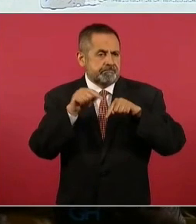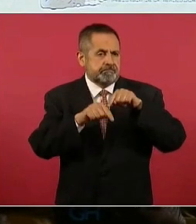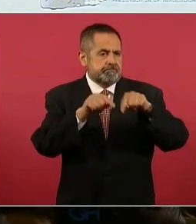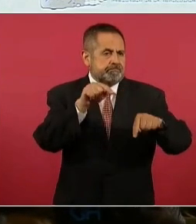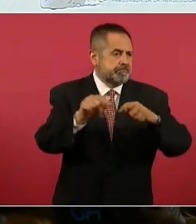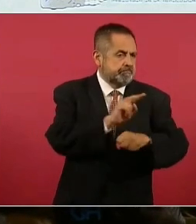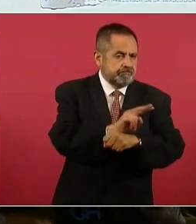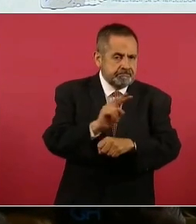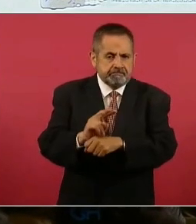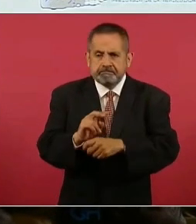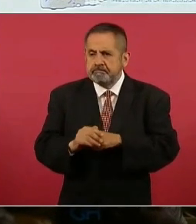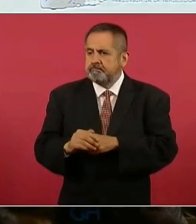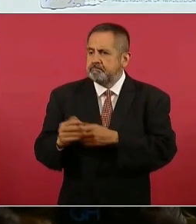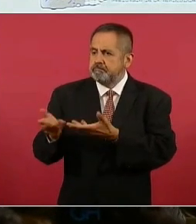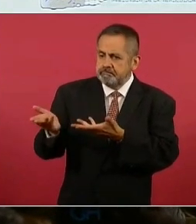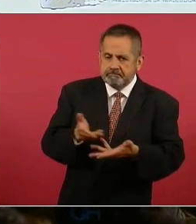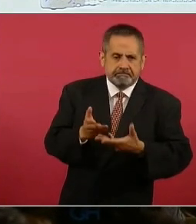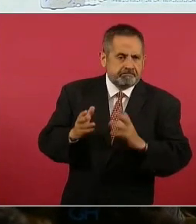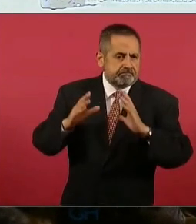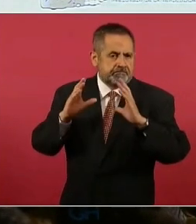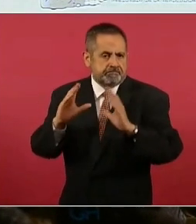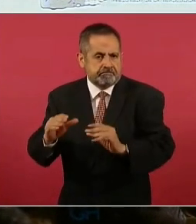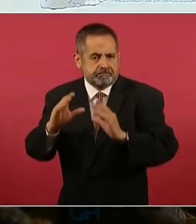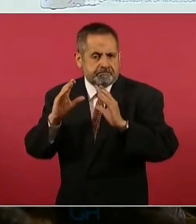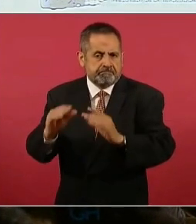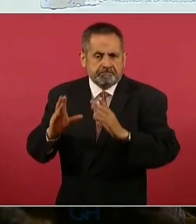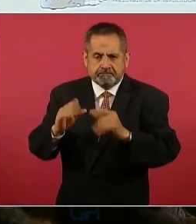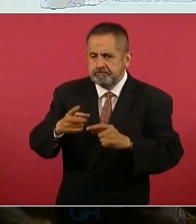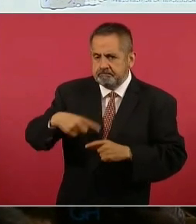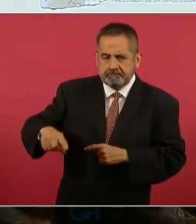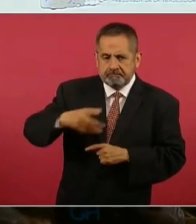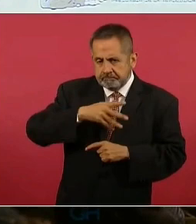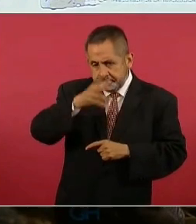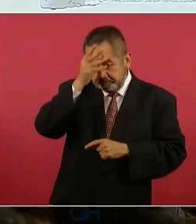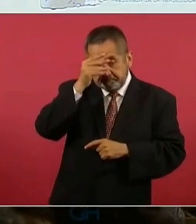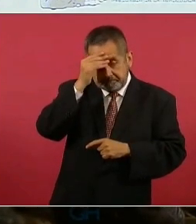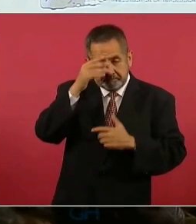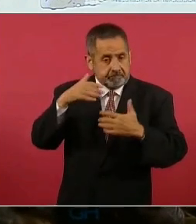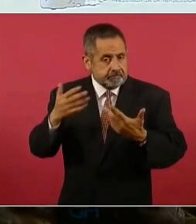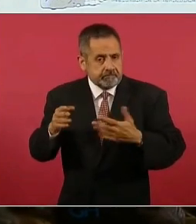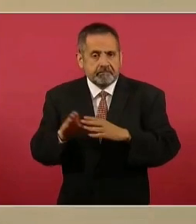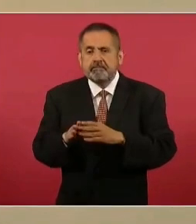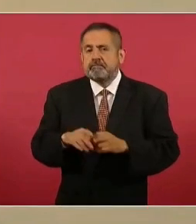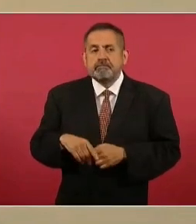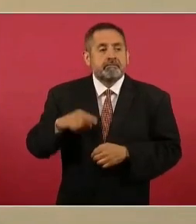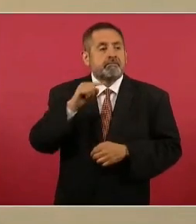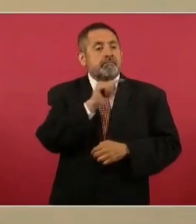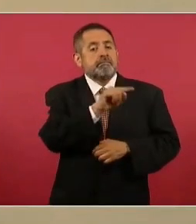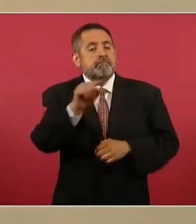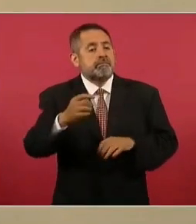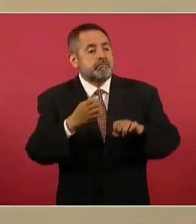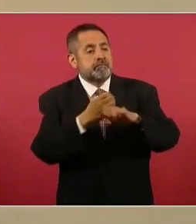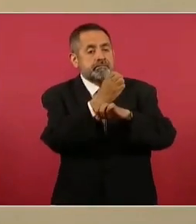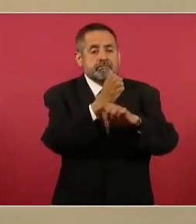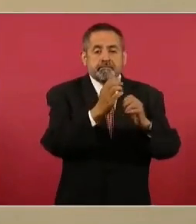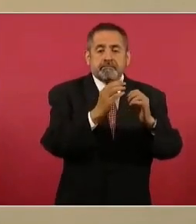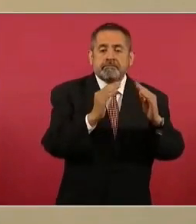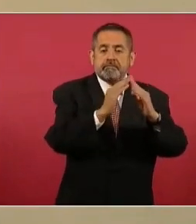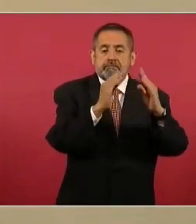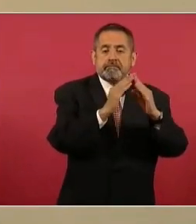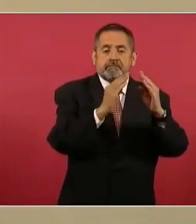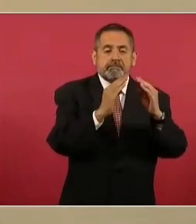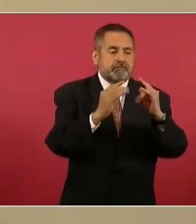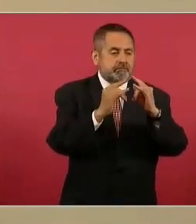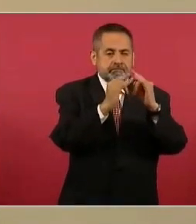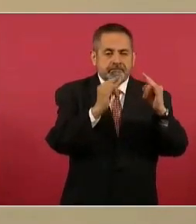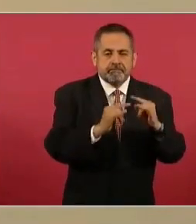reclutamiento la capacitación la construcción de cuarteles para la guardia nacional y